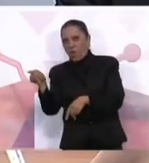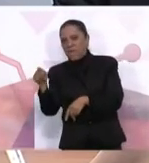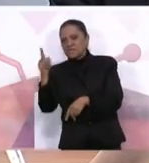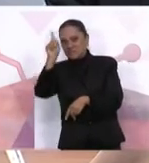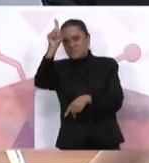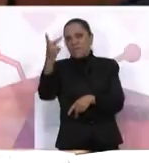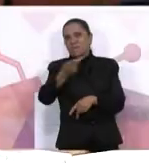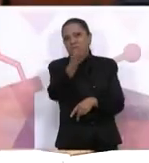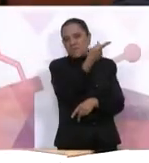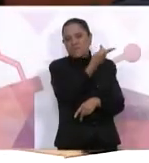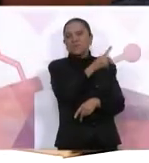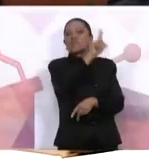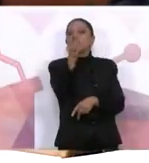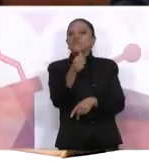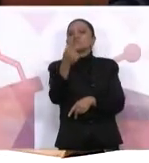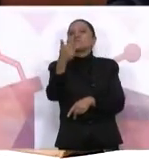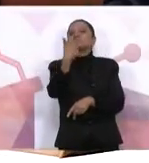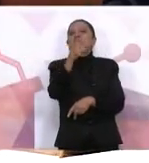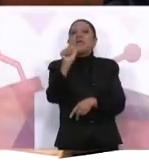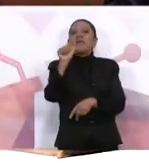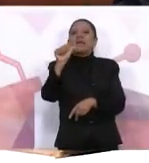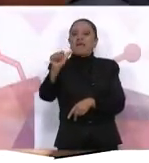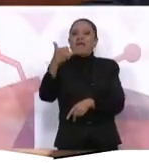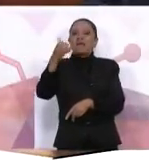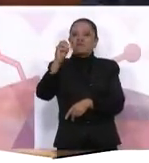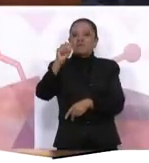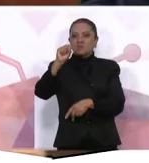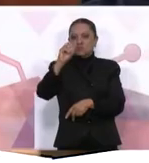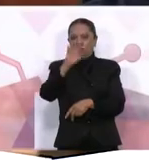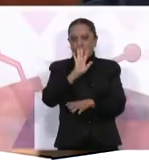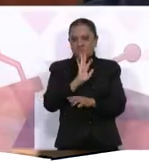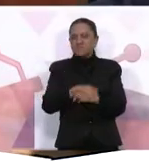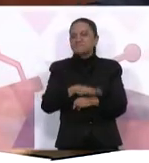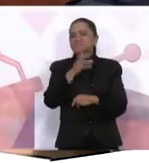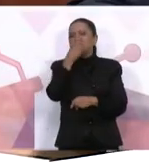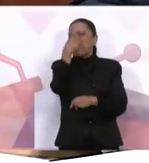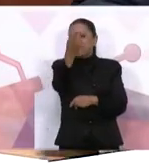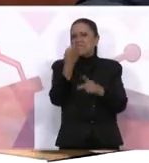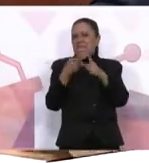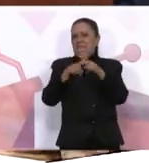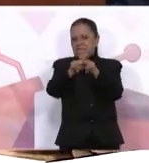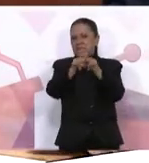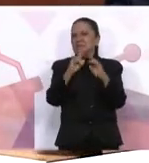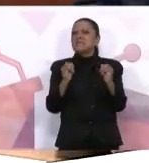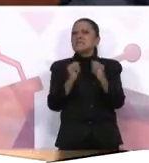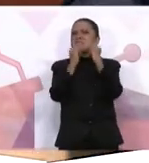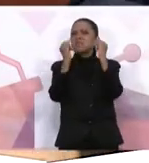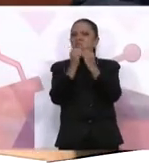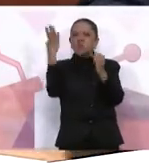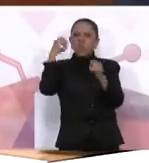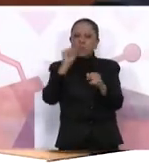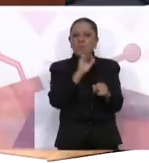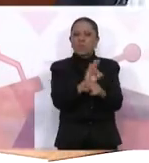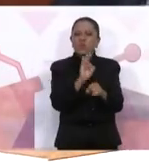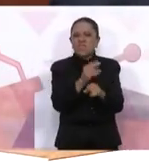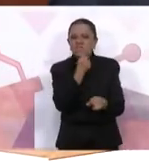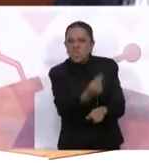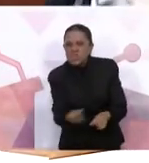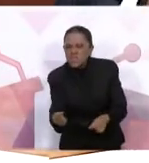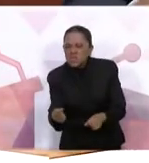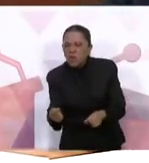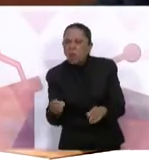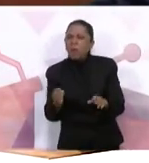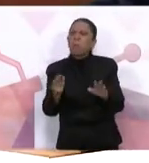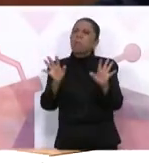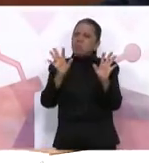humanista esta iniciativa del instituto morelense de protección de la infancia puede quedar muy bien